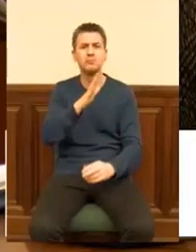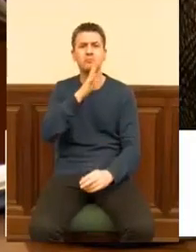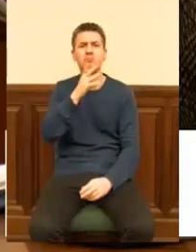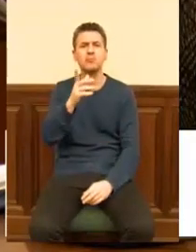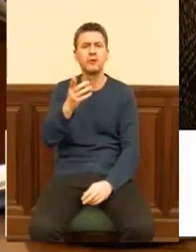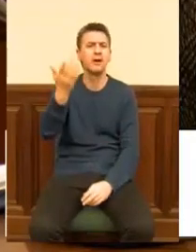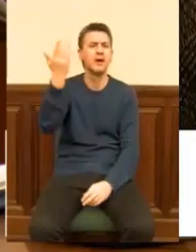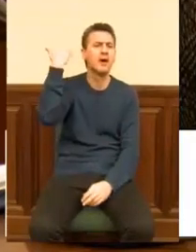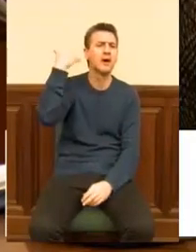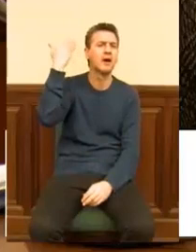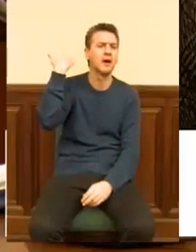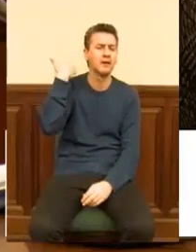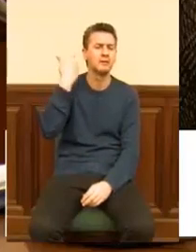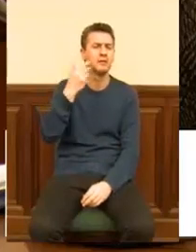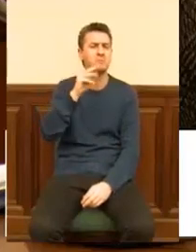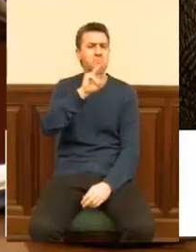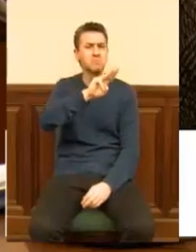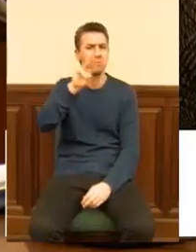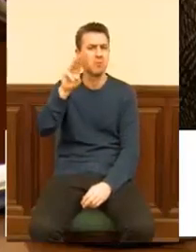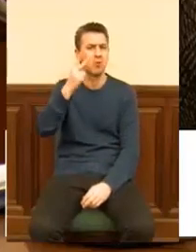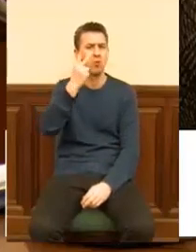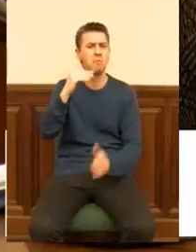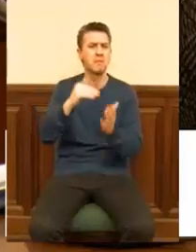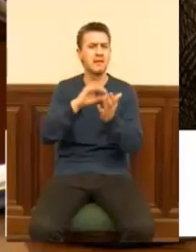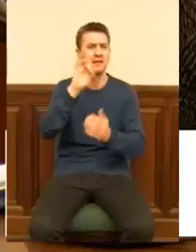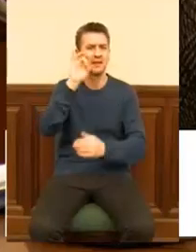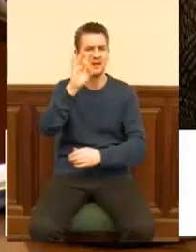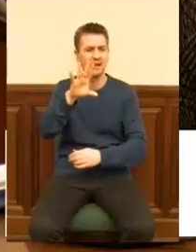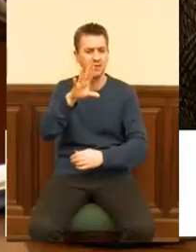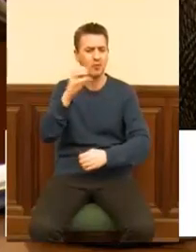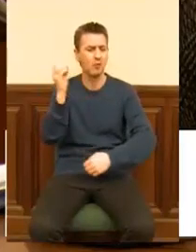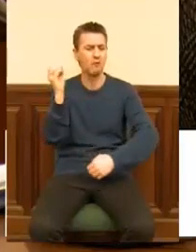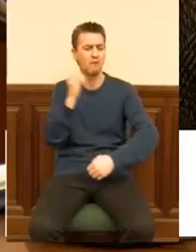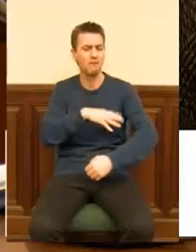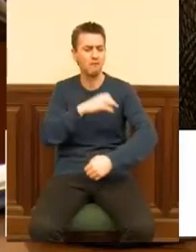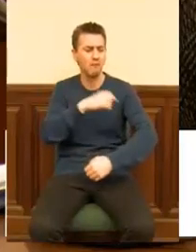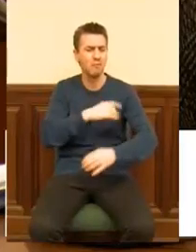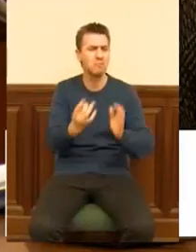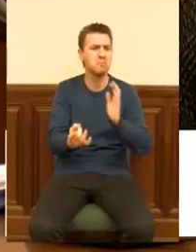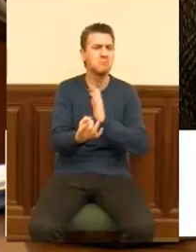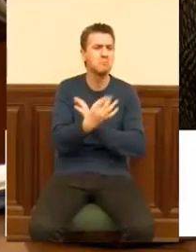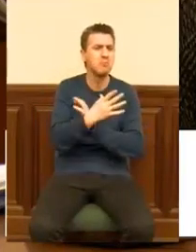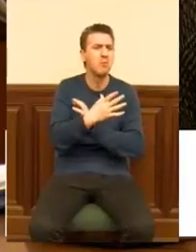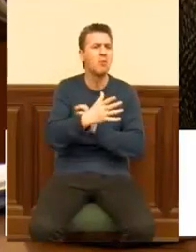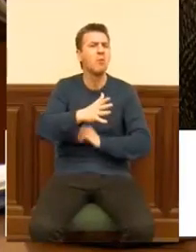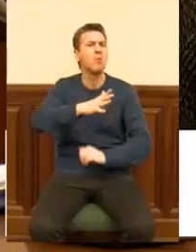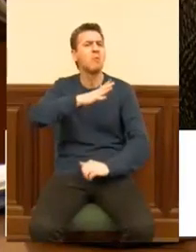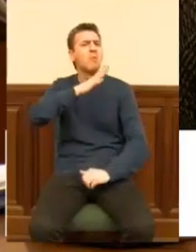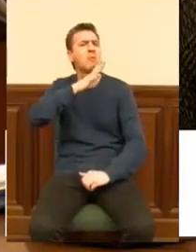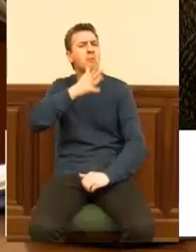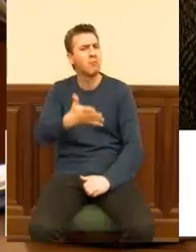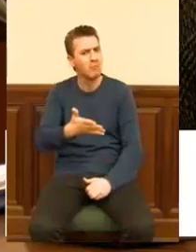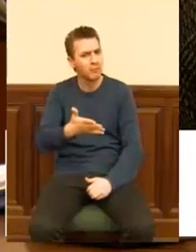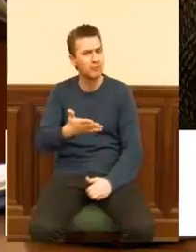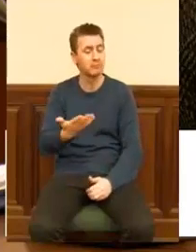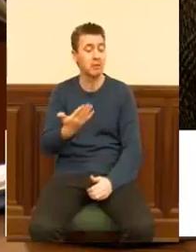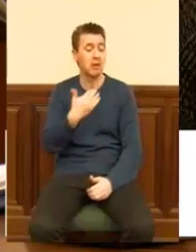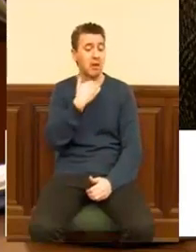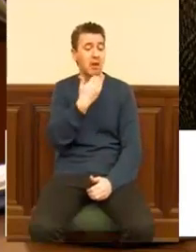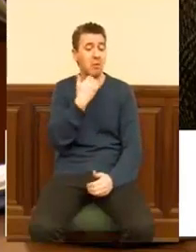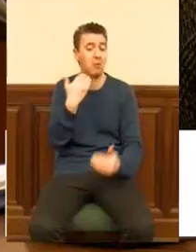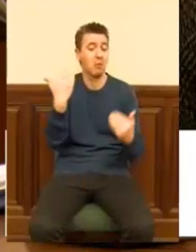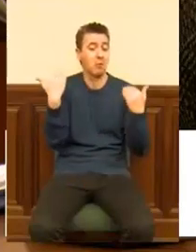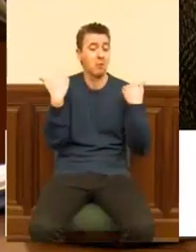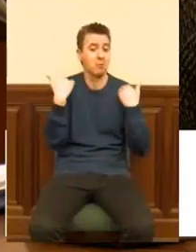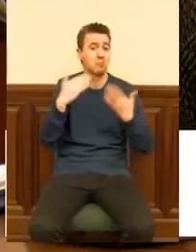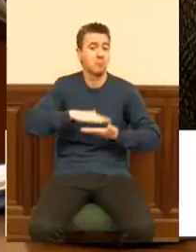pobreza energética en 2015. Digo yo que lo haría bajo algún mando competencial. Y esto, además, lo dice la